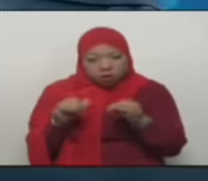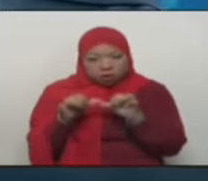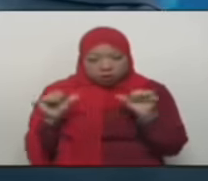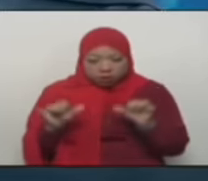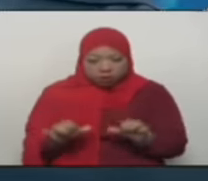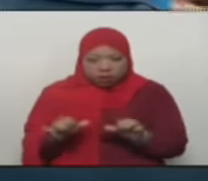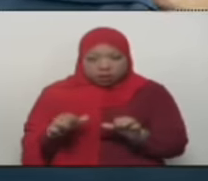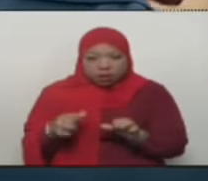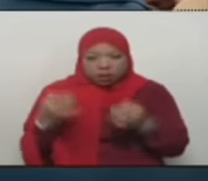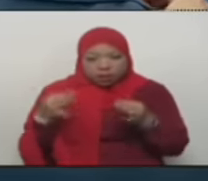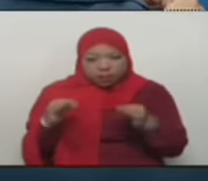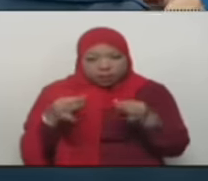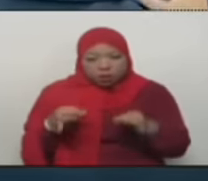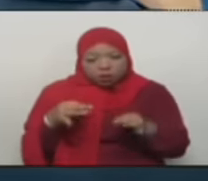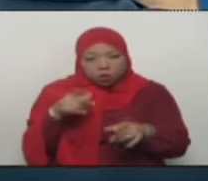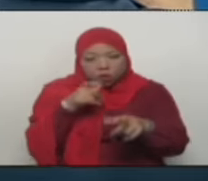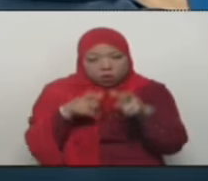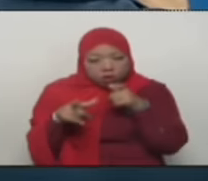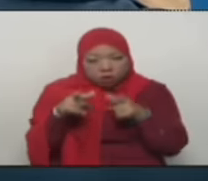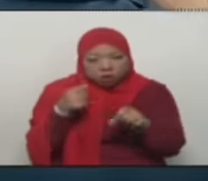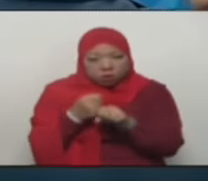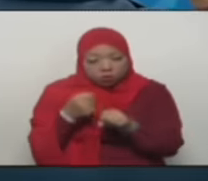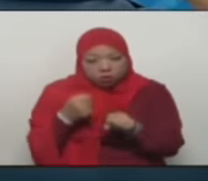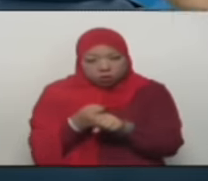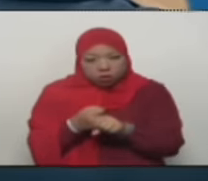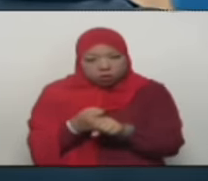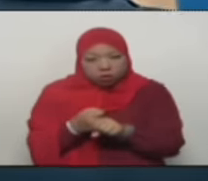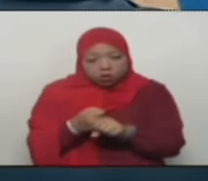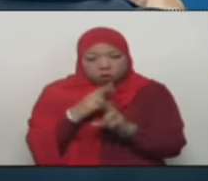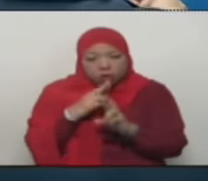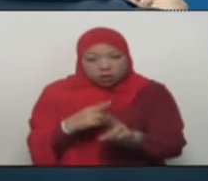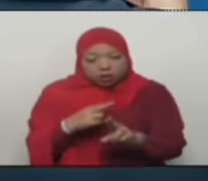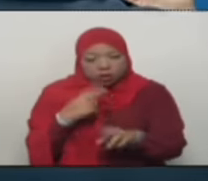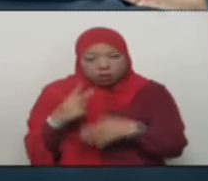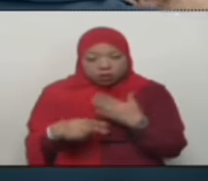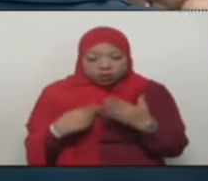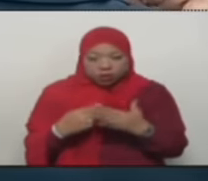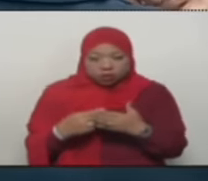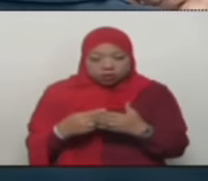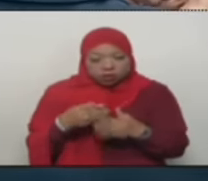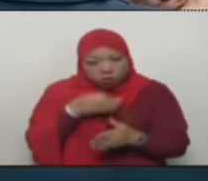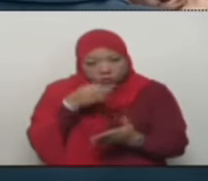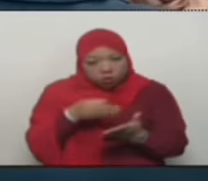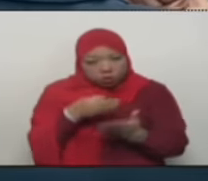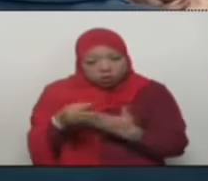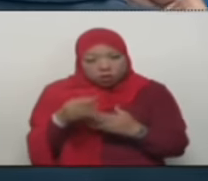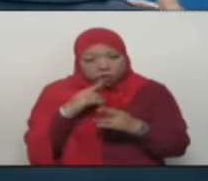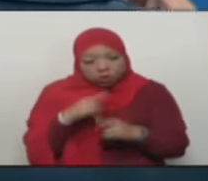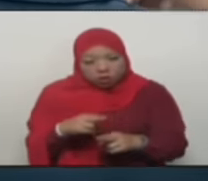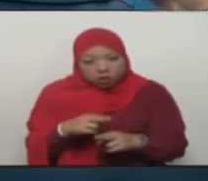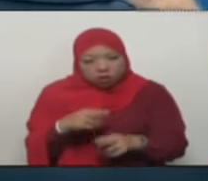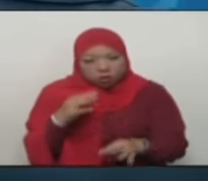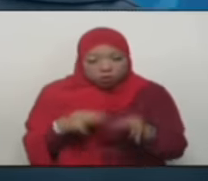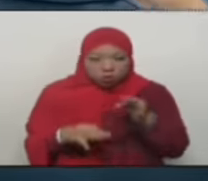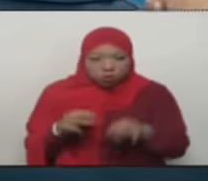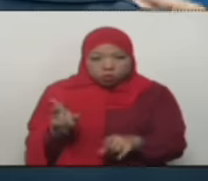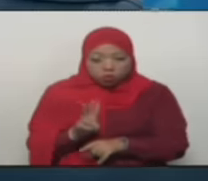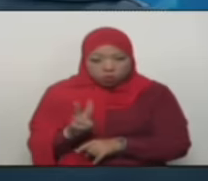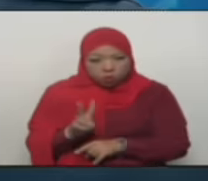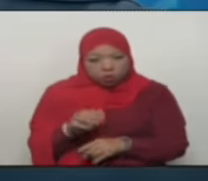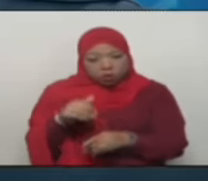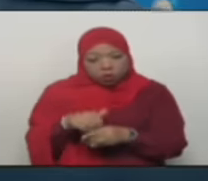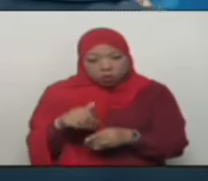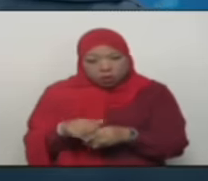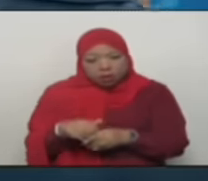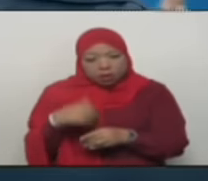es manual, el conteo rápido da un resultado, entre comillas, siempre antes que el resultado oficial, porque la elección manual es